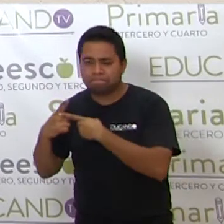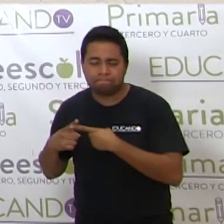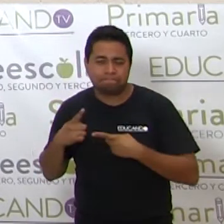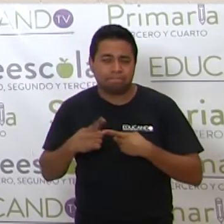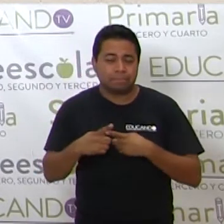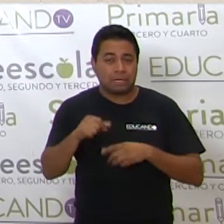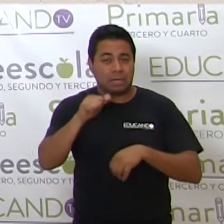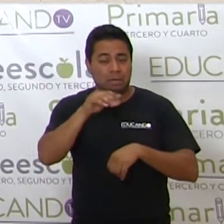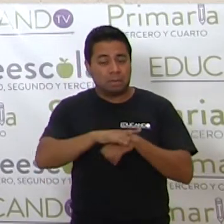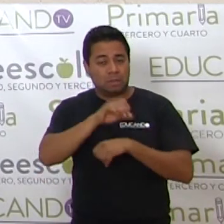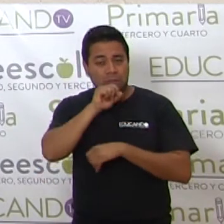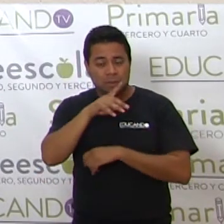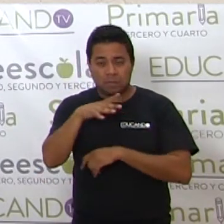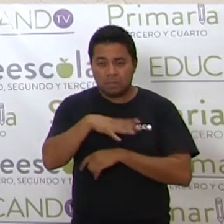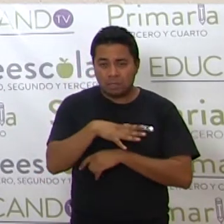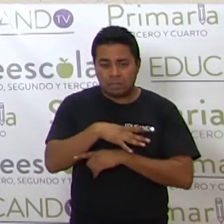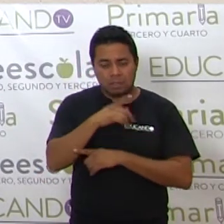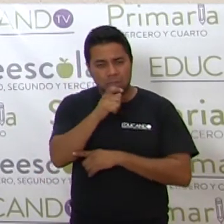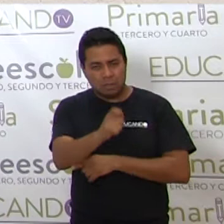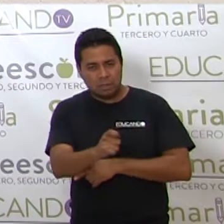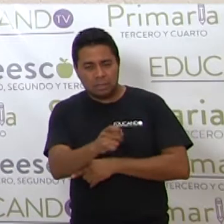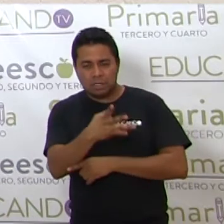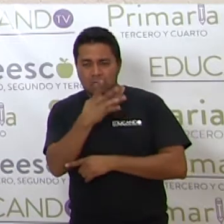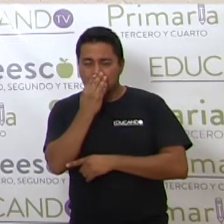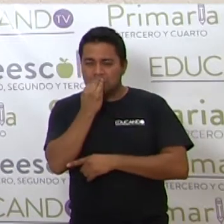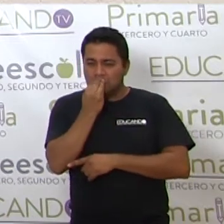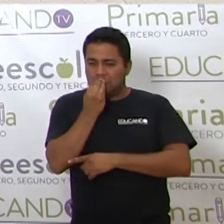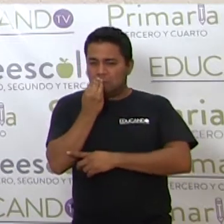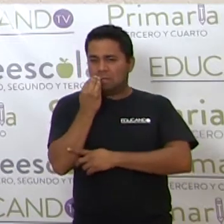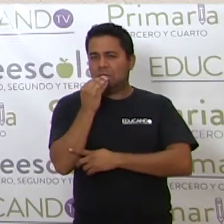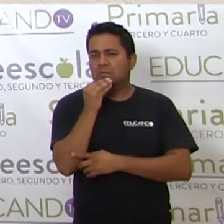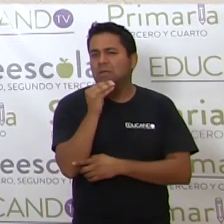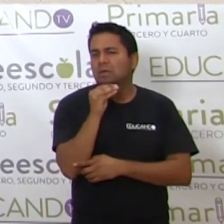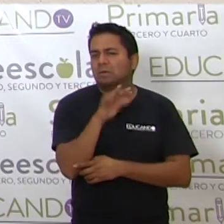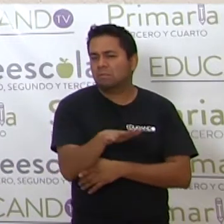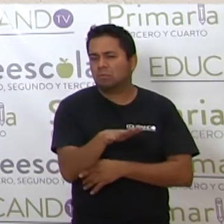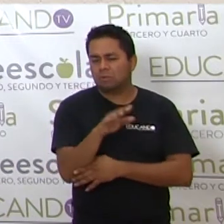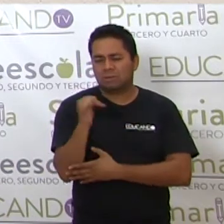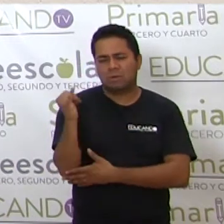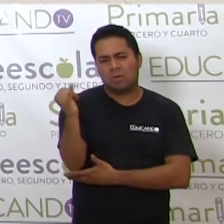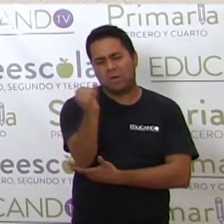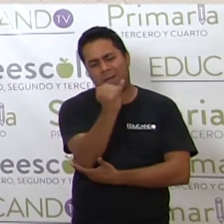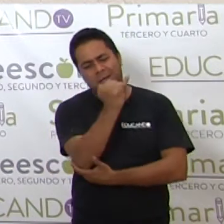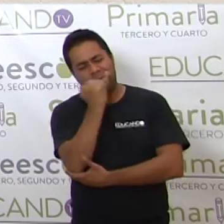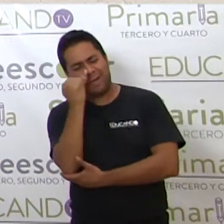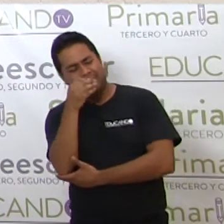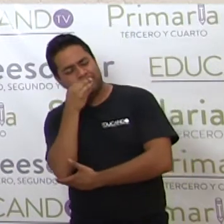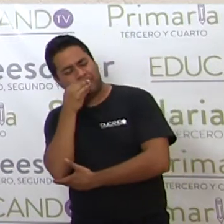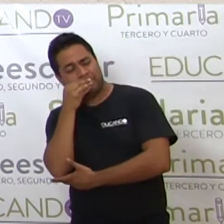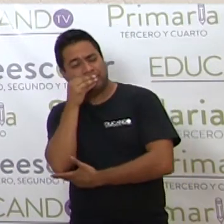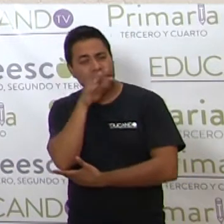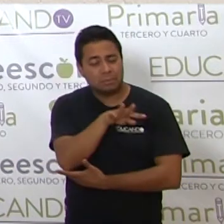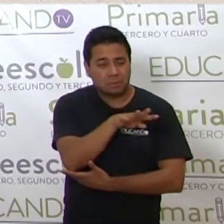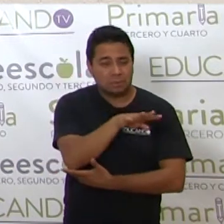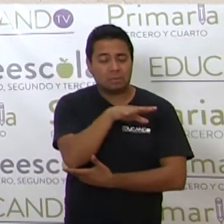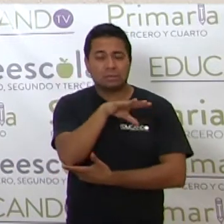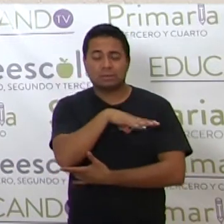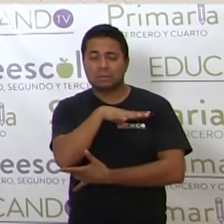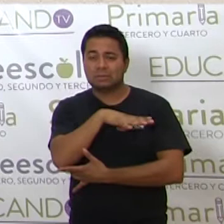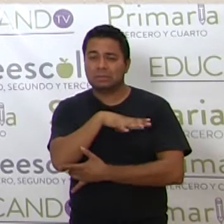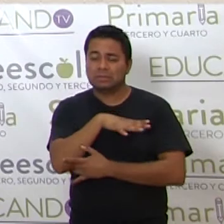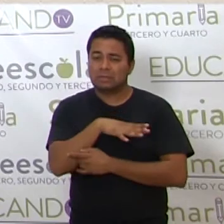además un soberbio quiere decir hermoso maravilloso jardín en el que se veían las más